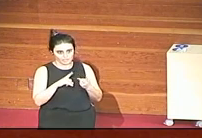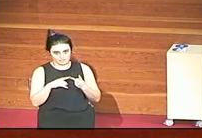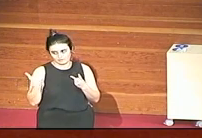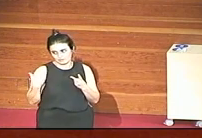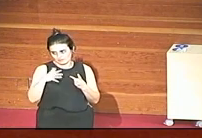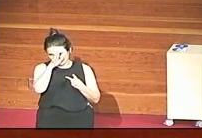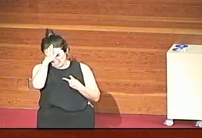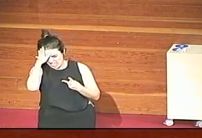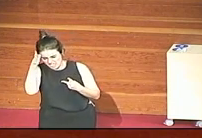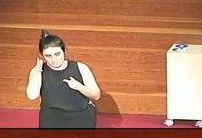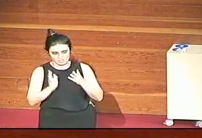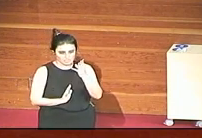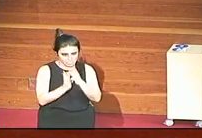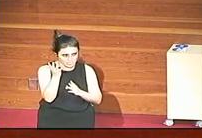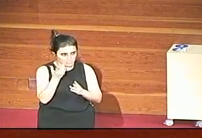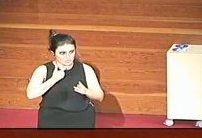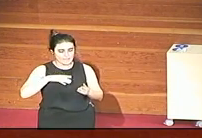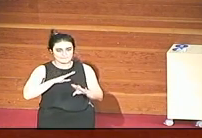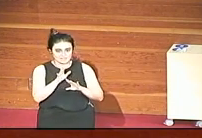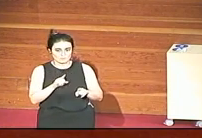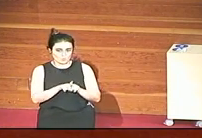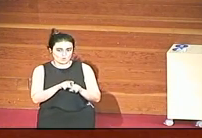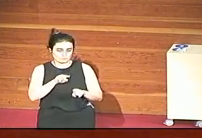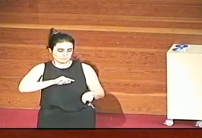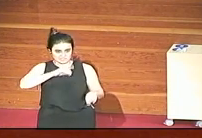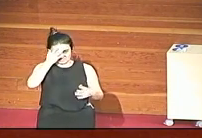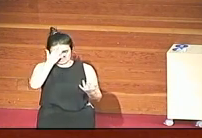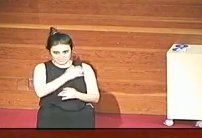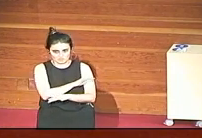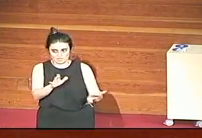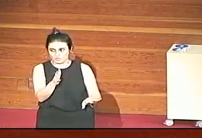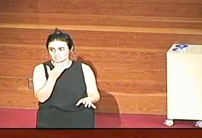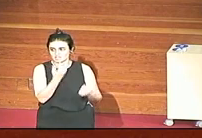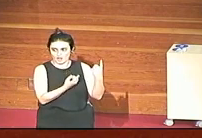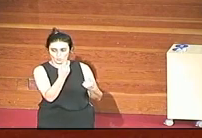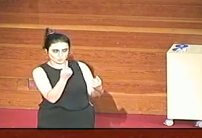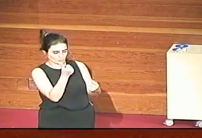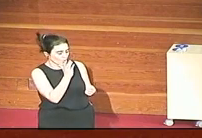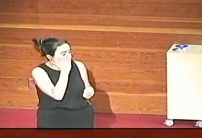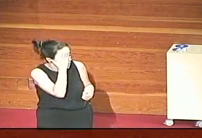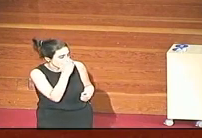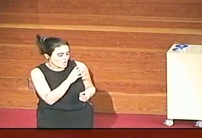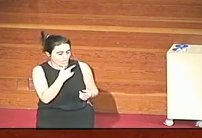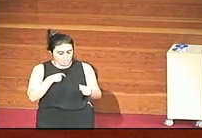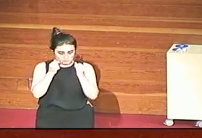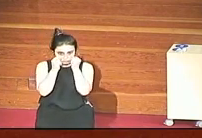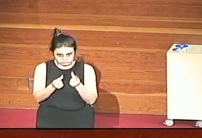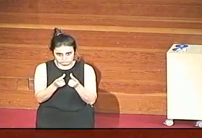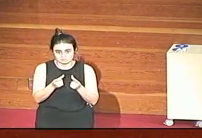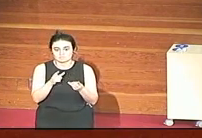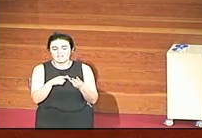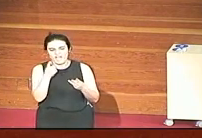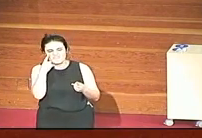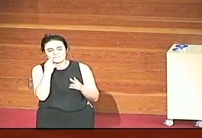pues ya estamos como muy sensibilizados los que estaban un poco anestesiados están empezando a despertar eso por una parte medidas